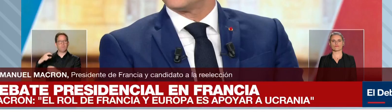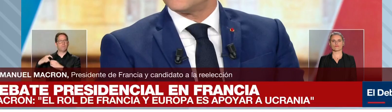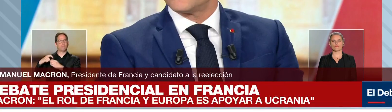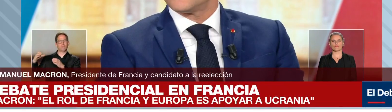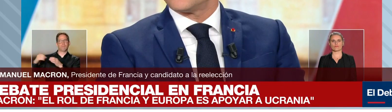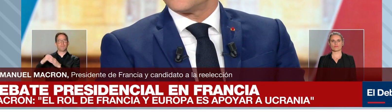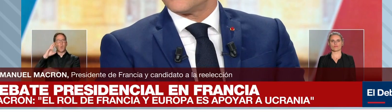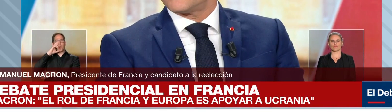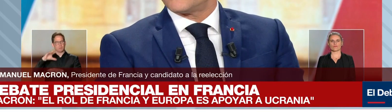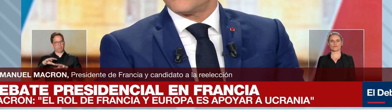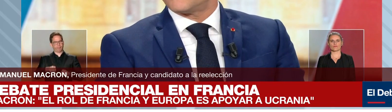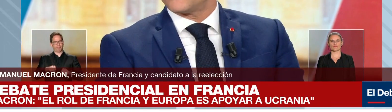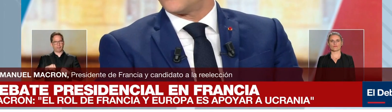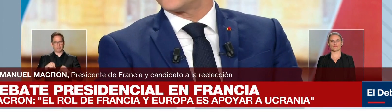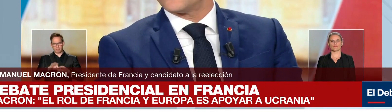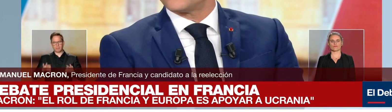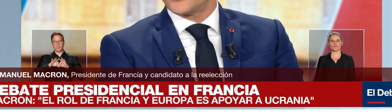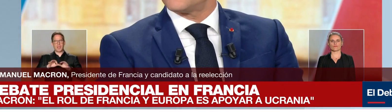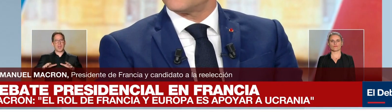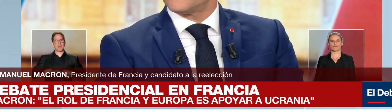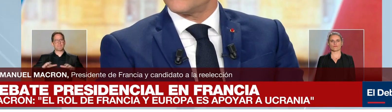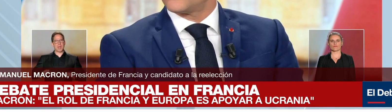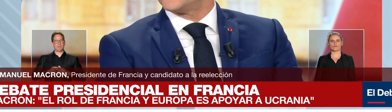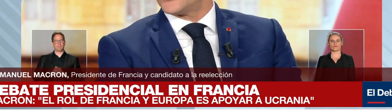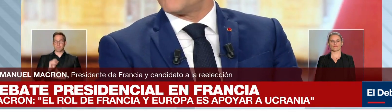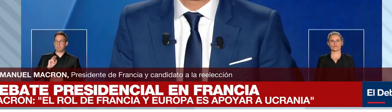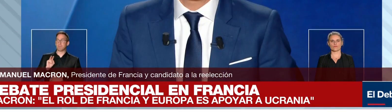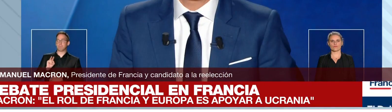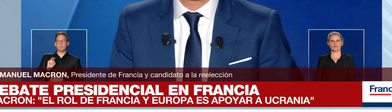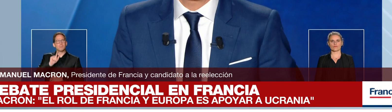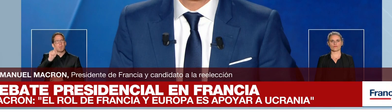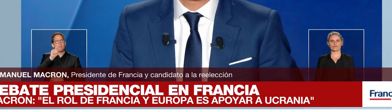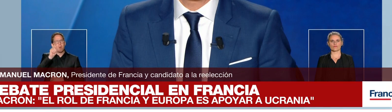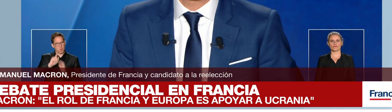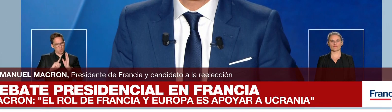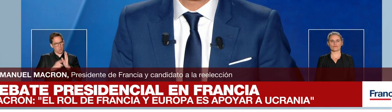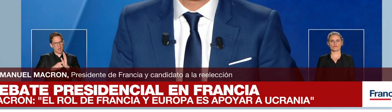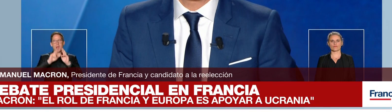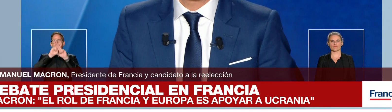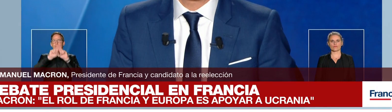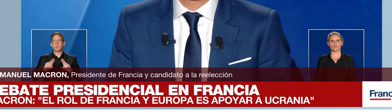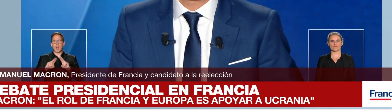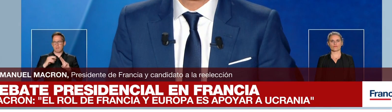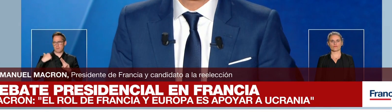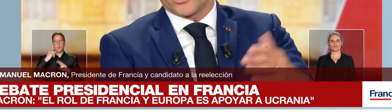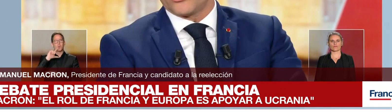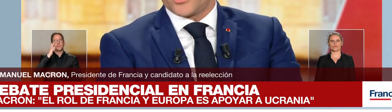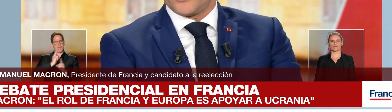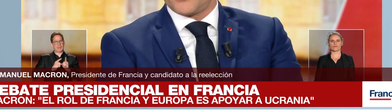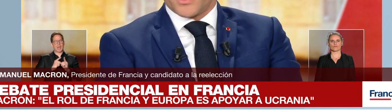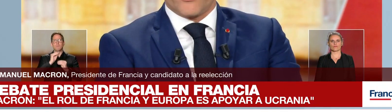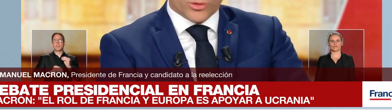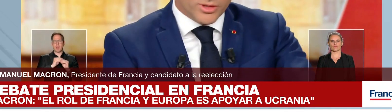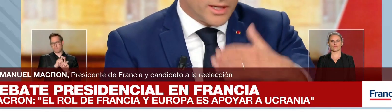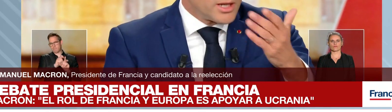Crimea. Recuerdo que en el derecho internacional uno reconoce rara vez, o no lo vemos